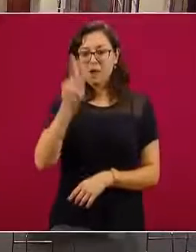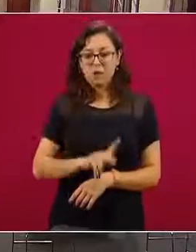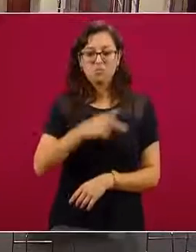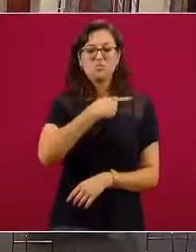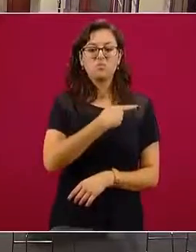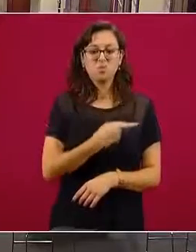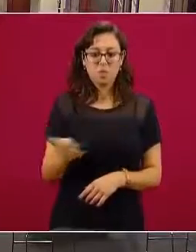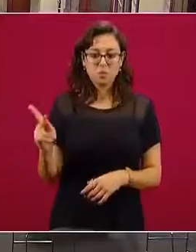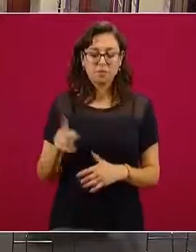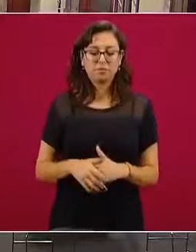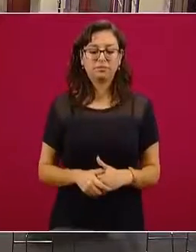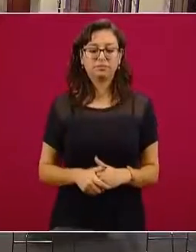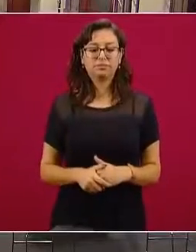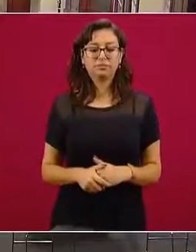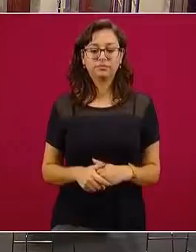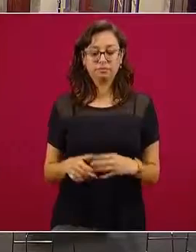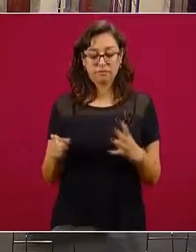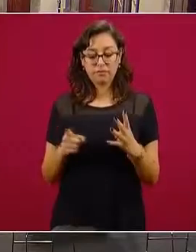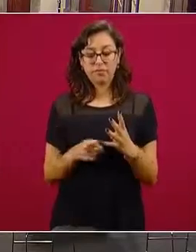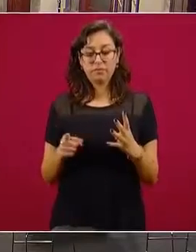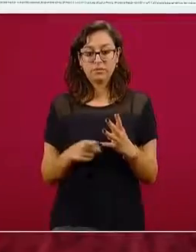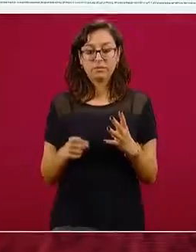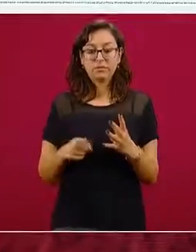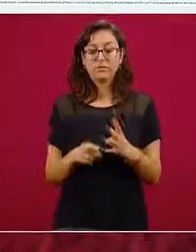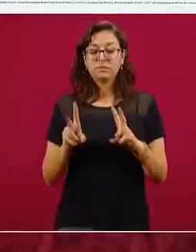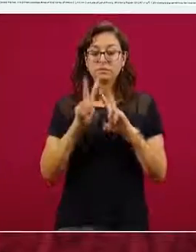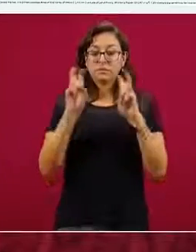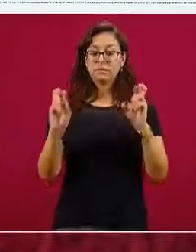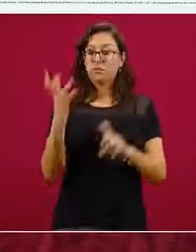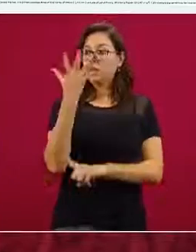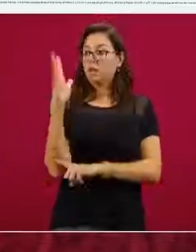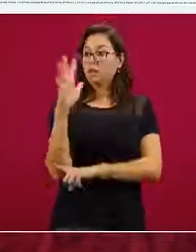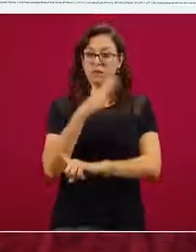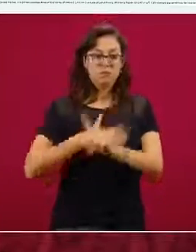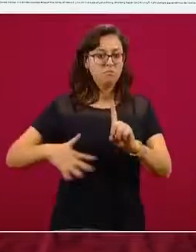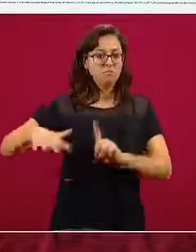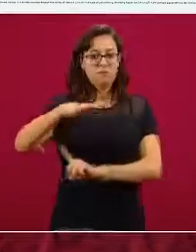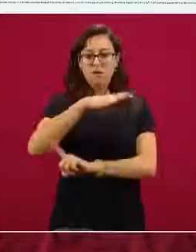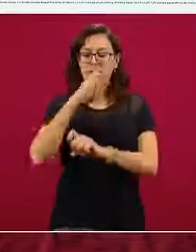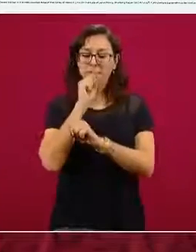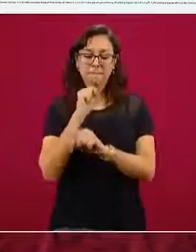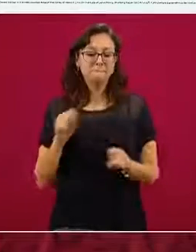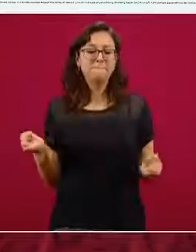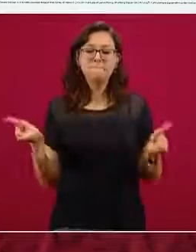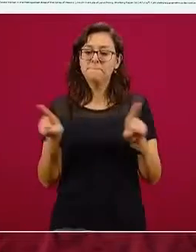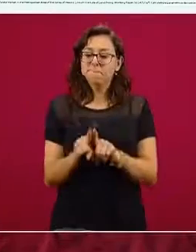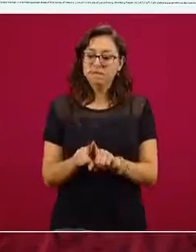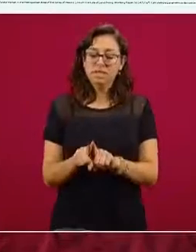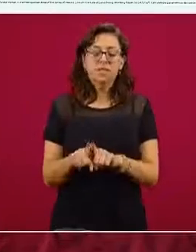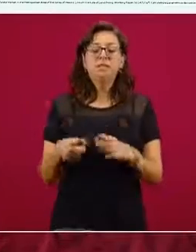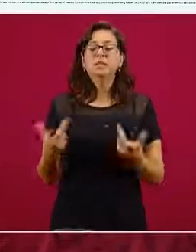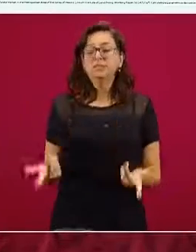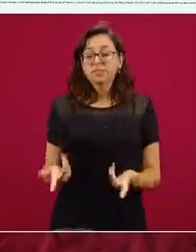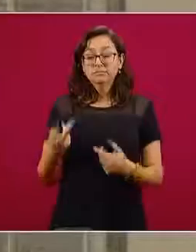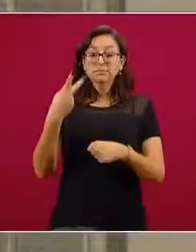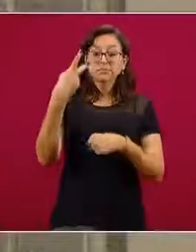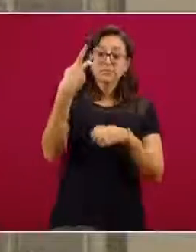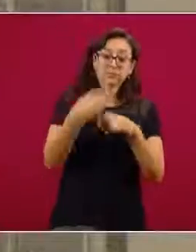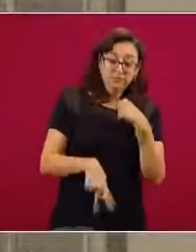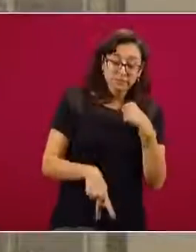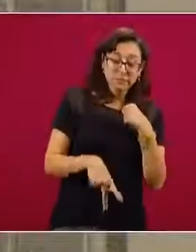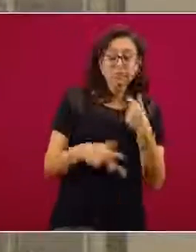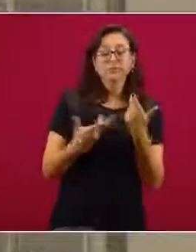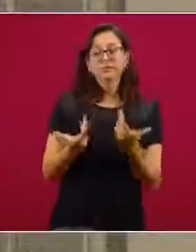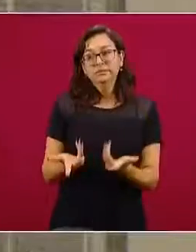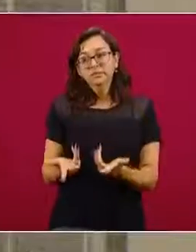ocurra. La cuarta categoría son los costos ambientales. Igual que en el caso de las zonas de riesgo, es muy